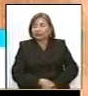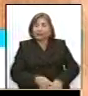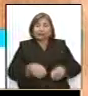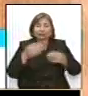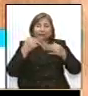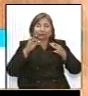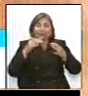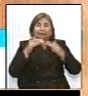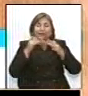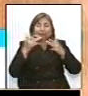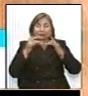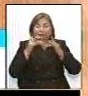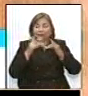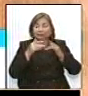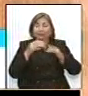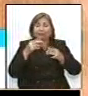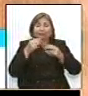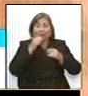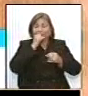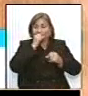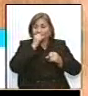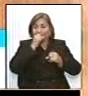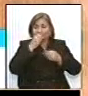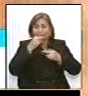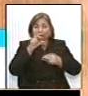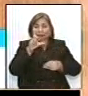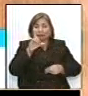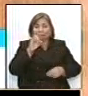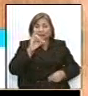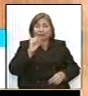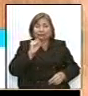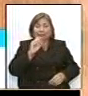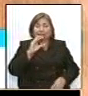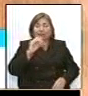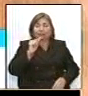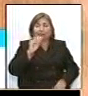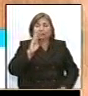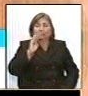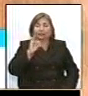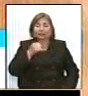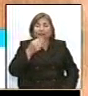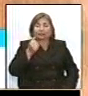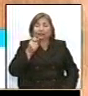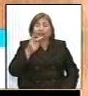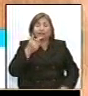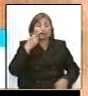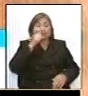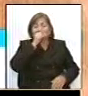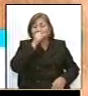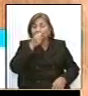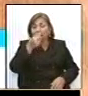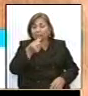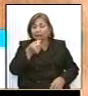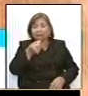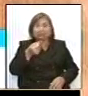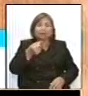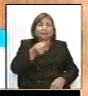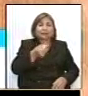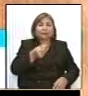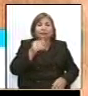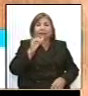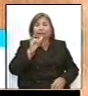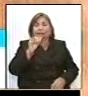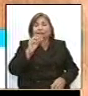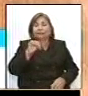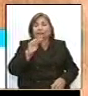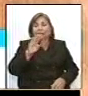social del periodista Luis Carvajal, donde anuncia que va a entrevistar al señor Gianmarco